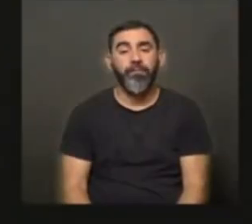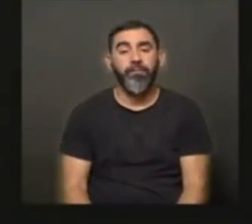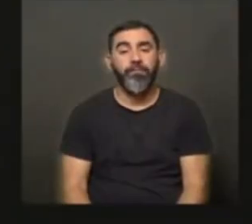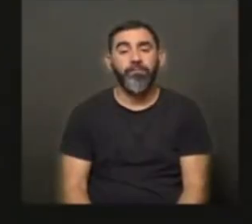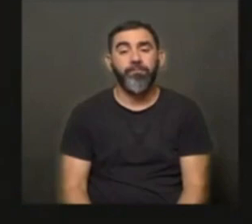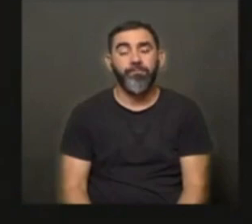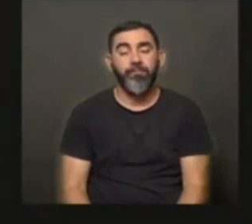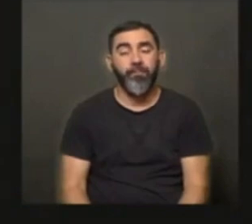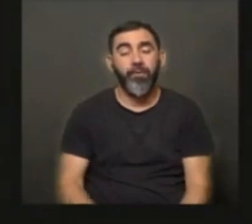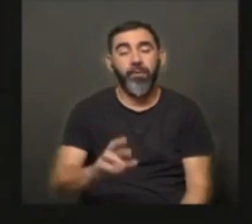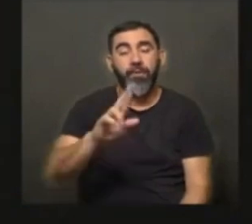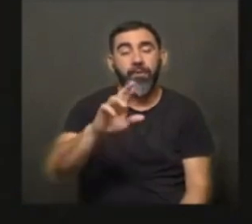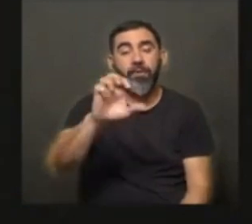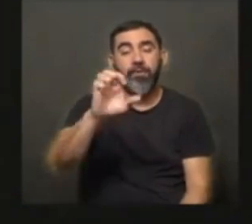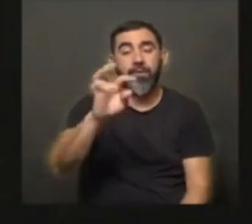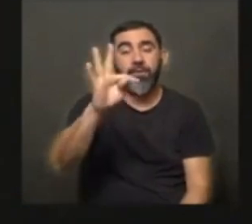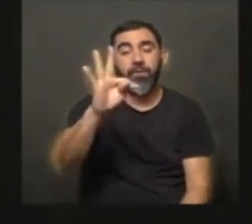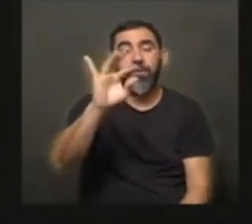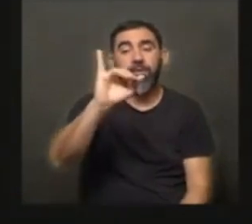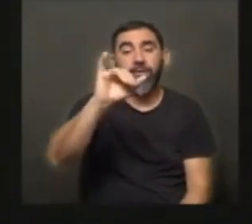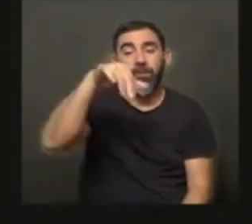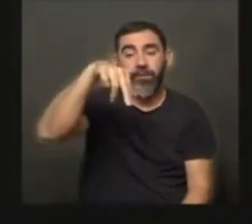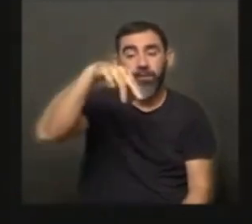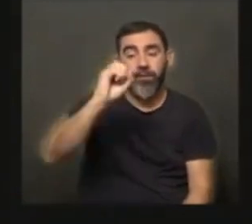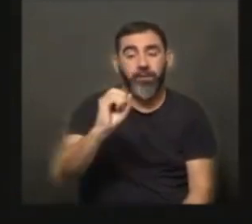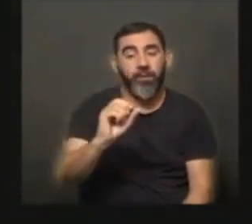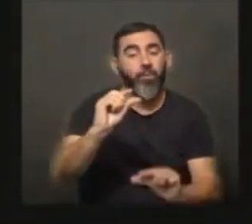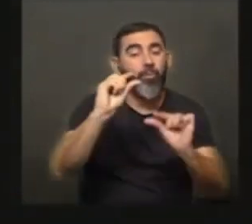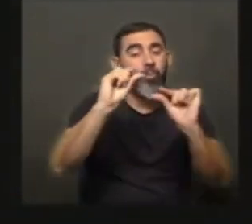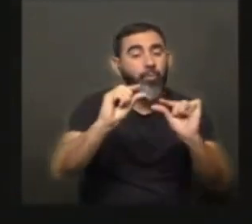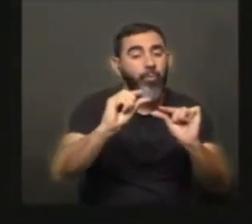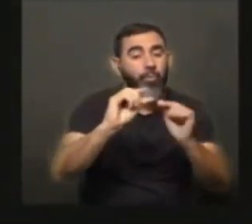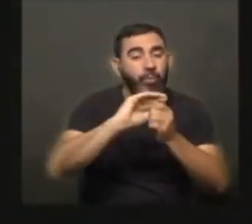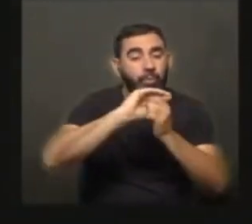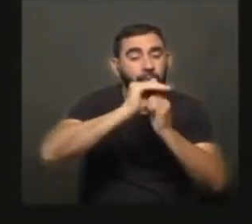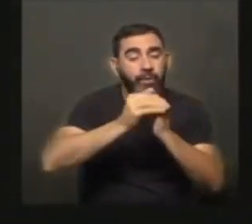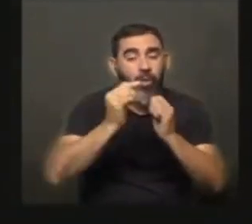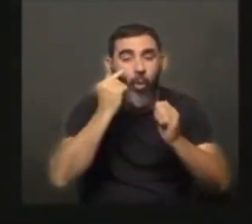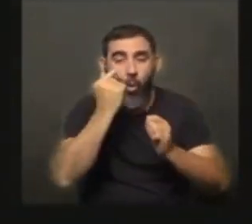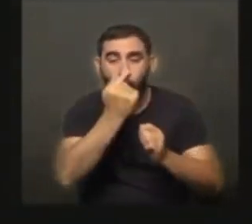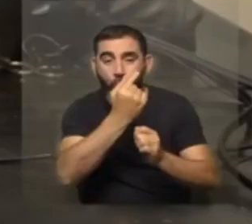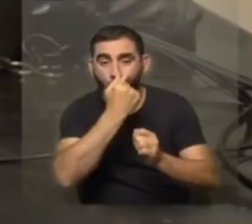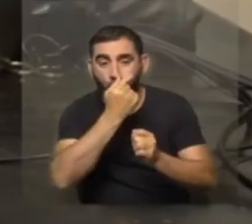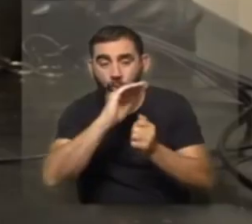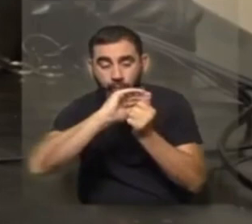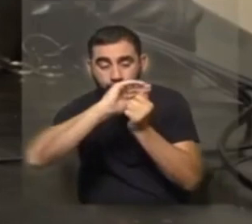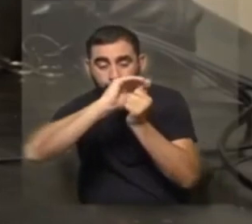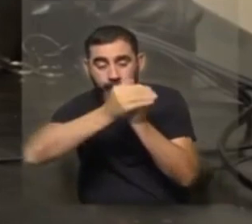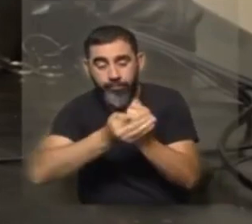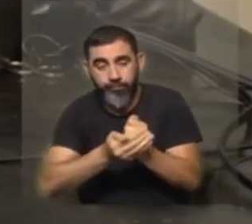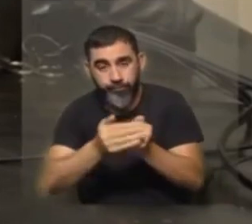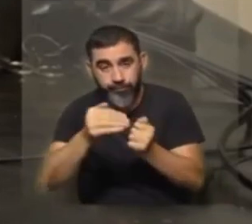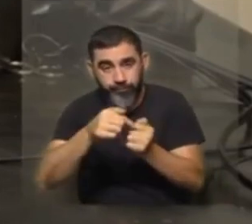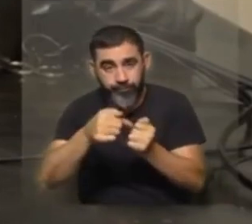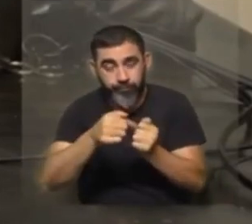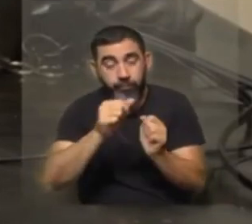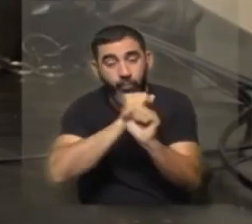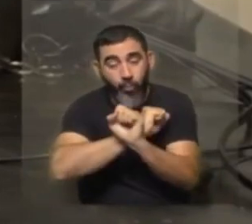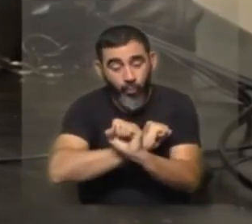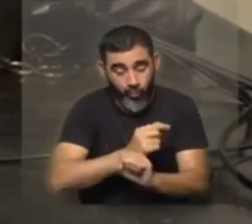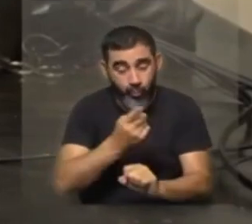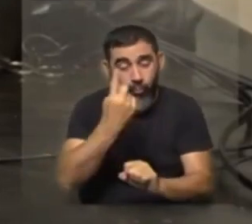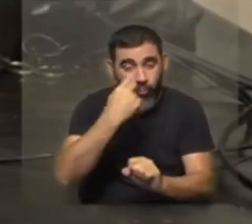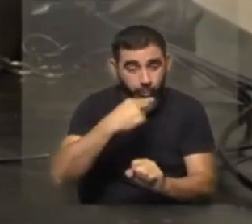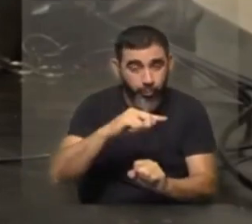La retina es, por excelencia, una parte del sistema nervioso que está expuesta al exterior. Incluso por esa razón